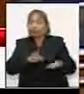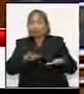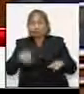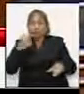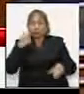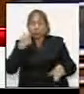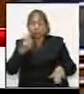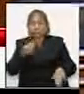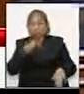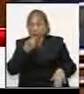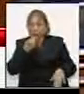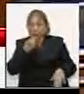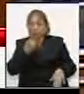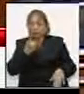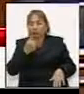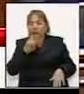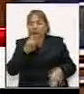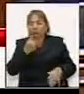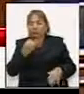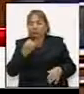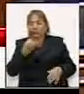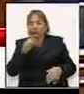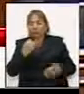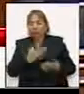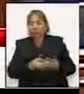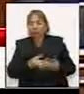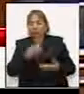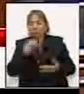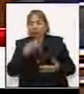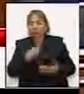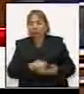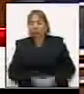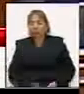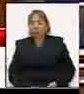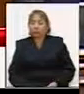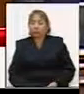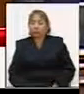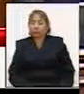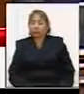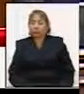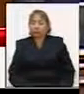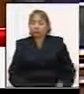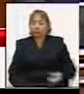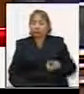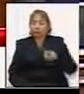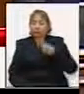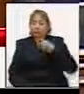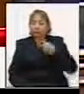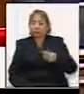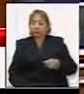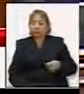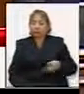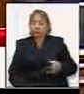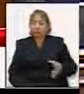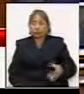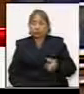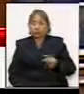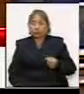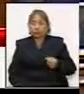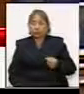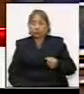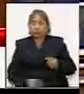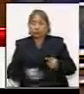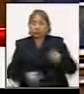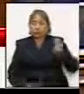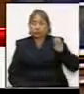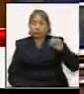niñas están con una alimentación saludable, que están tomando sus micronutrientes, que acceden al ENSI,